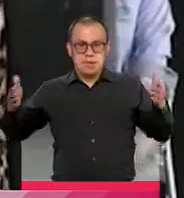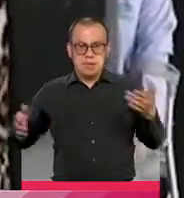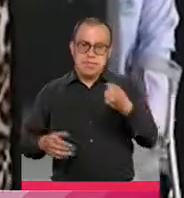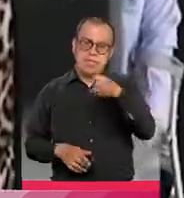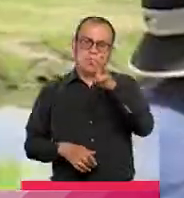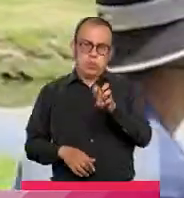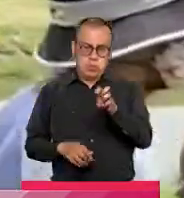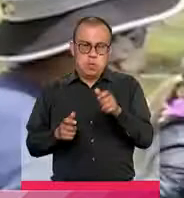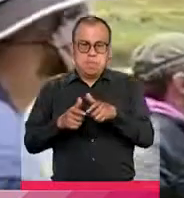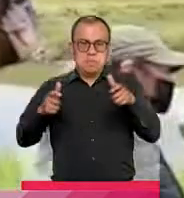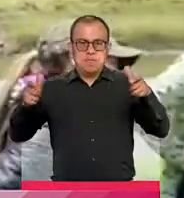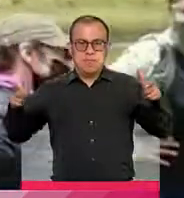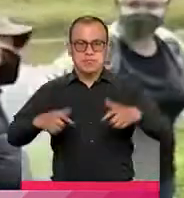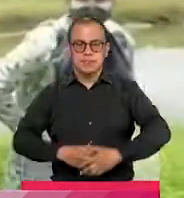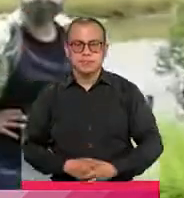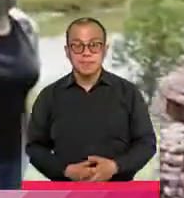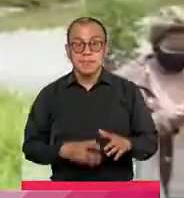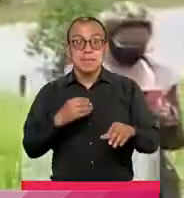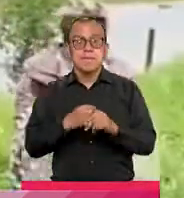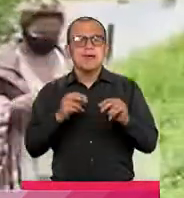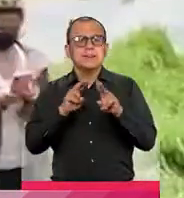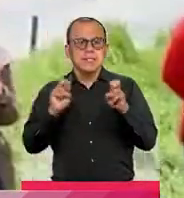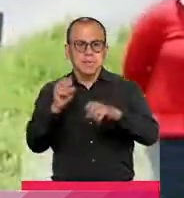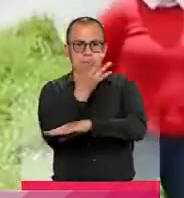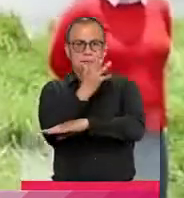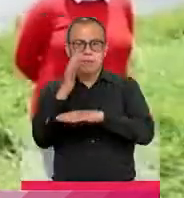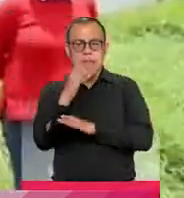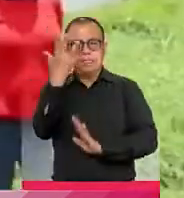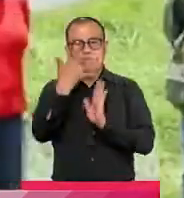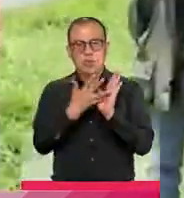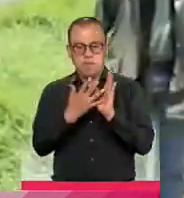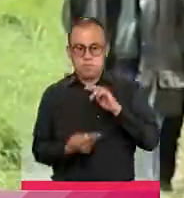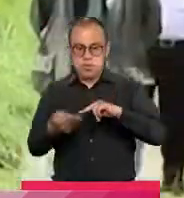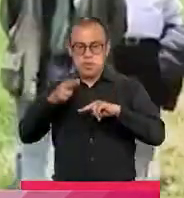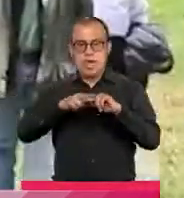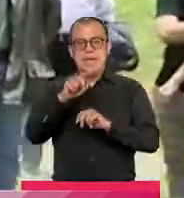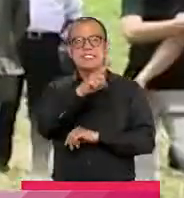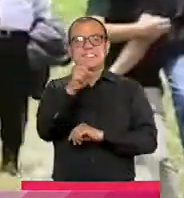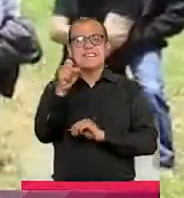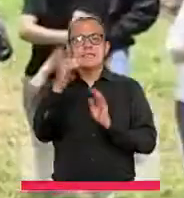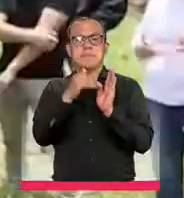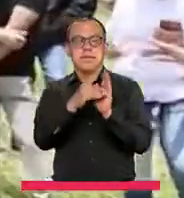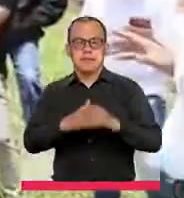espacio público. Además, un aumento de árboles de 5.000 a 100.000 aproximadamente.